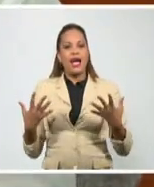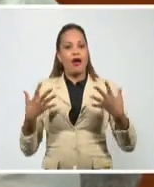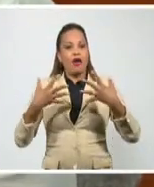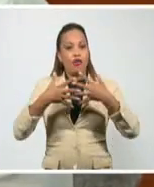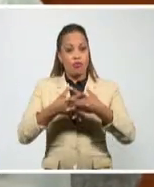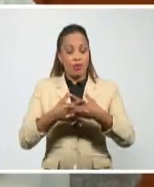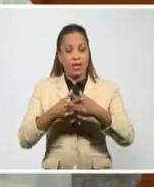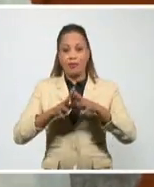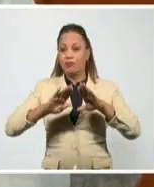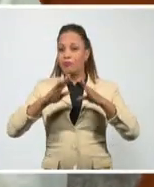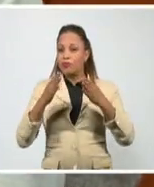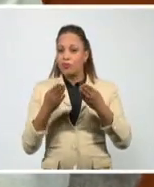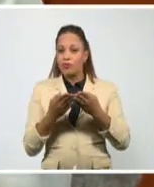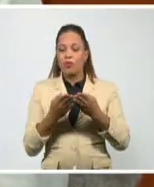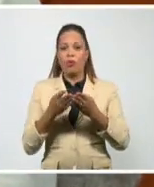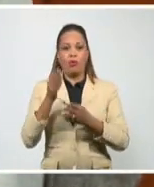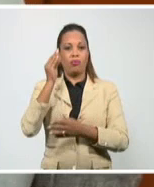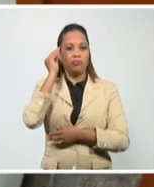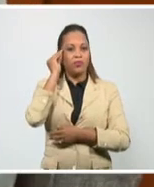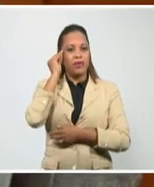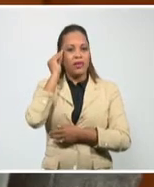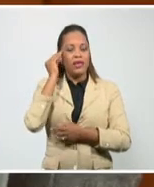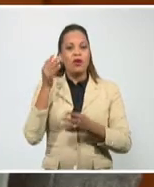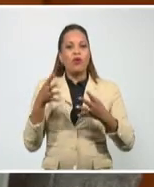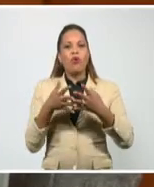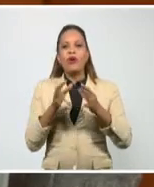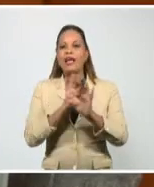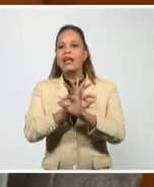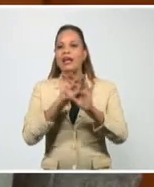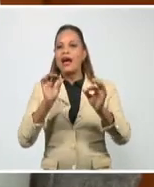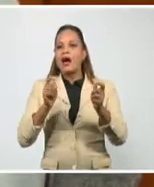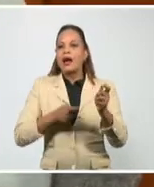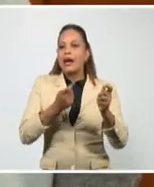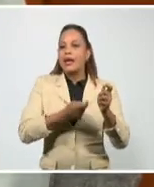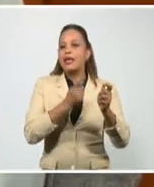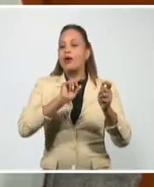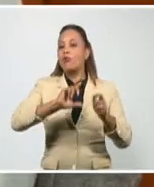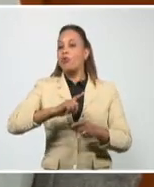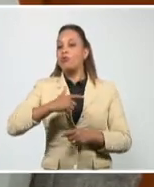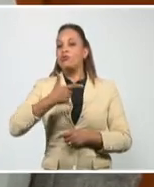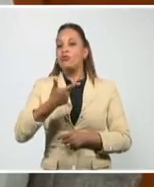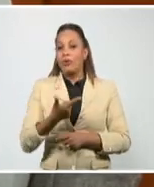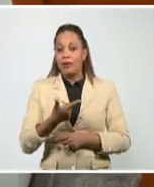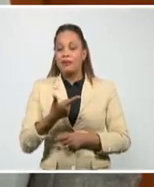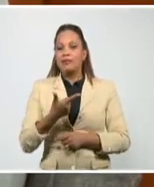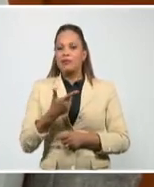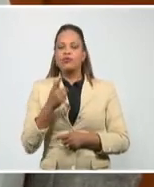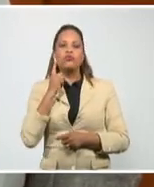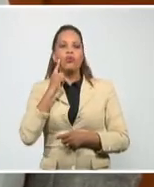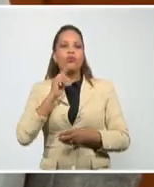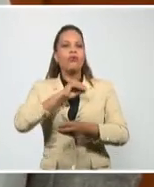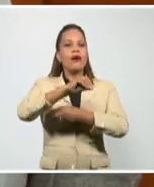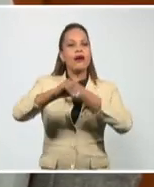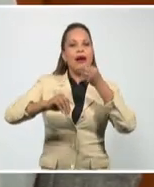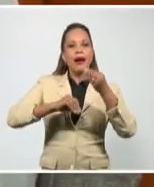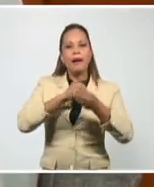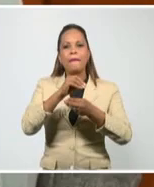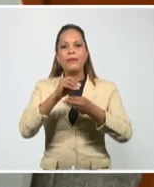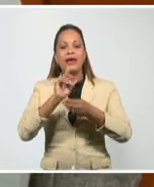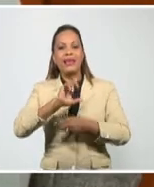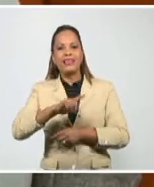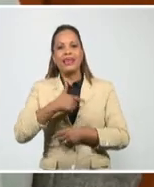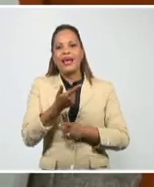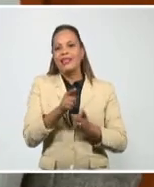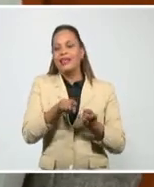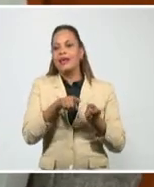la conceptualización con la narrativa de la guerra cultural, empiezas a disfrazar de arte